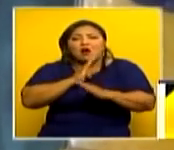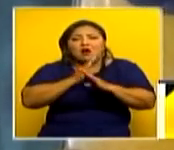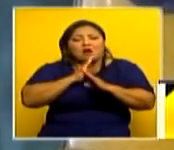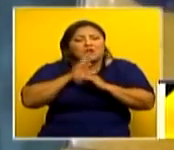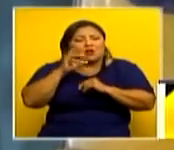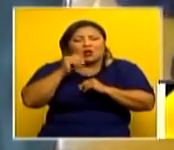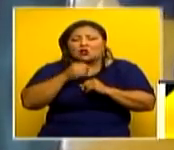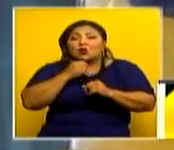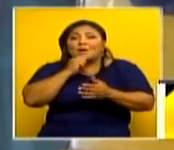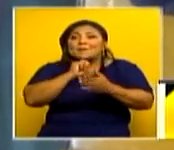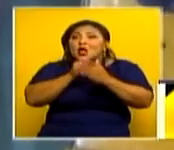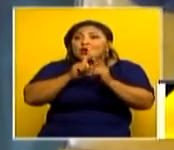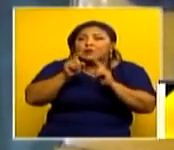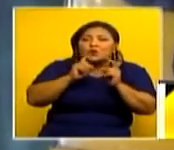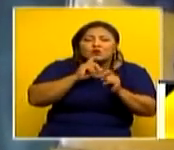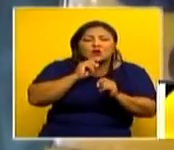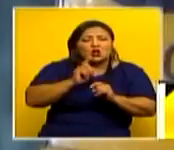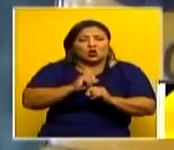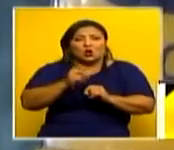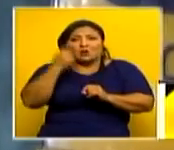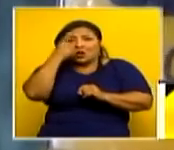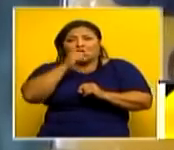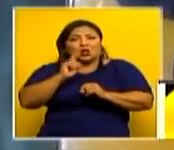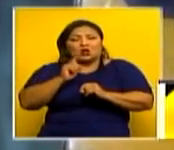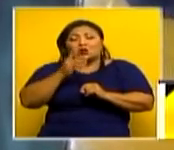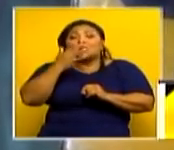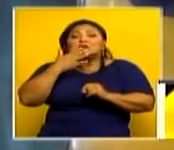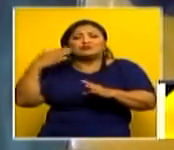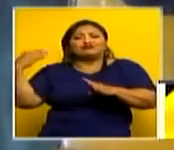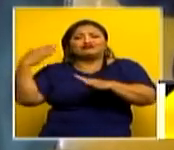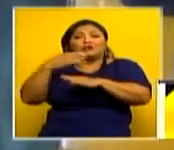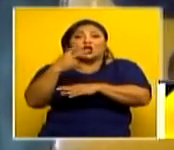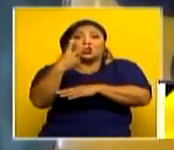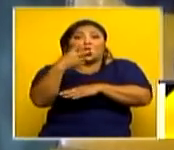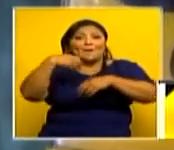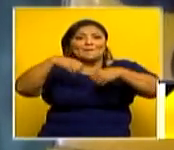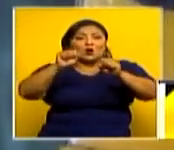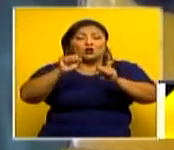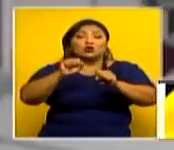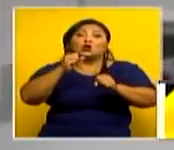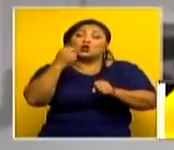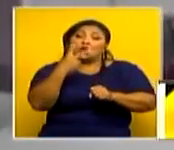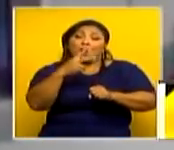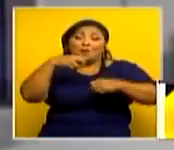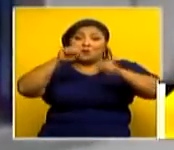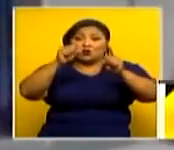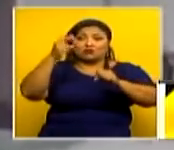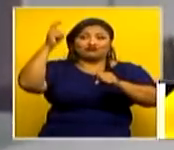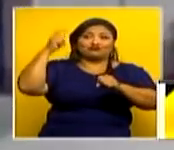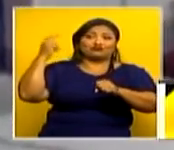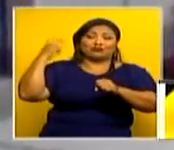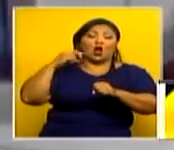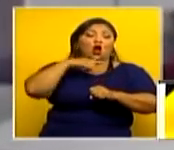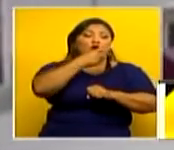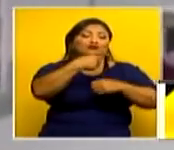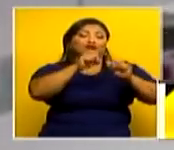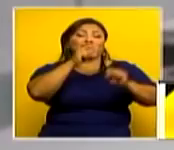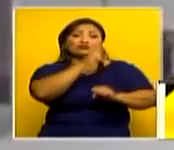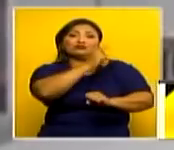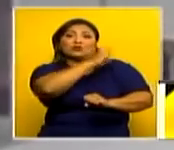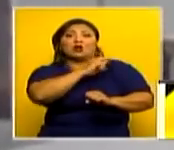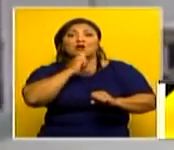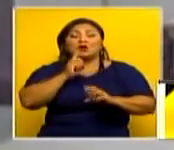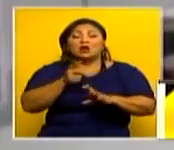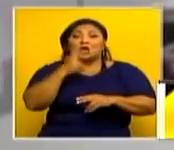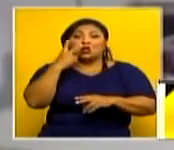las cámaras. Llegaron en dos motos, en cada moto dos hombres, unos haciendo más adelante de campanero y los dos